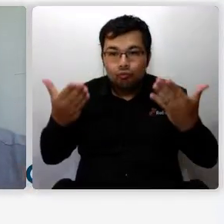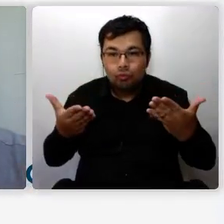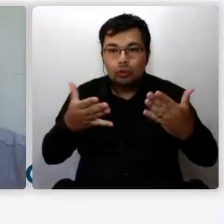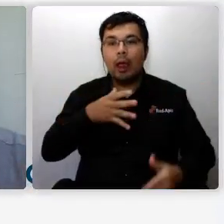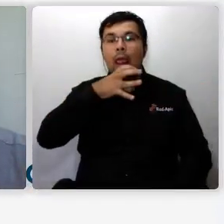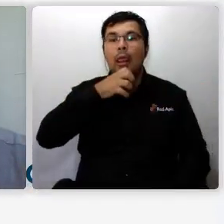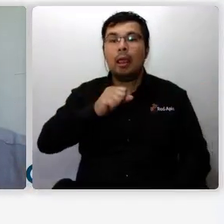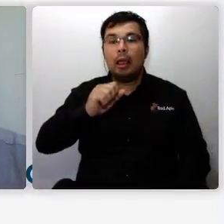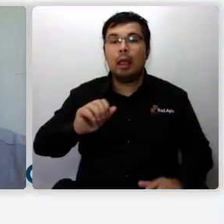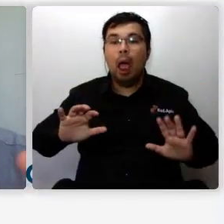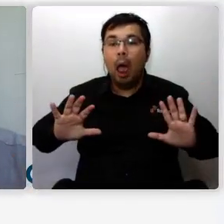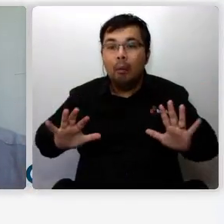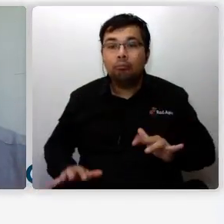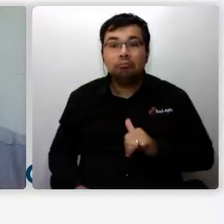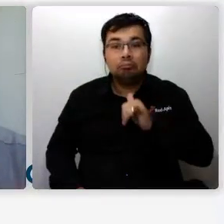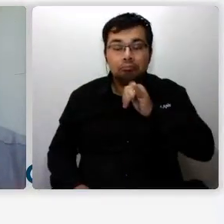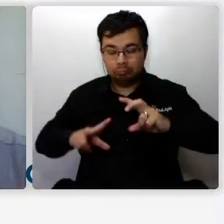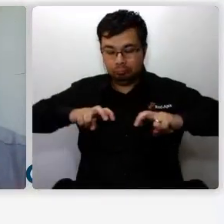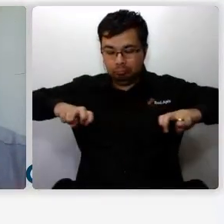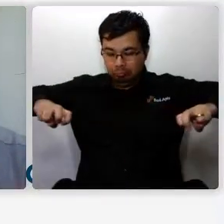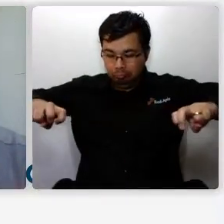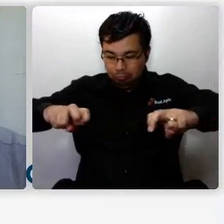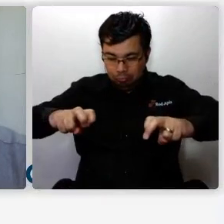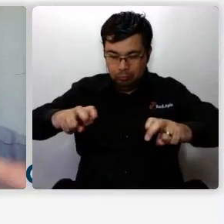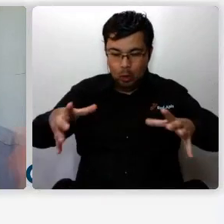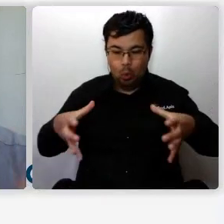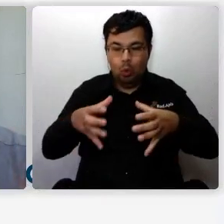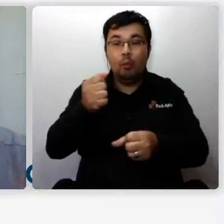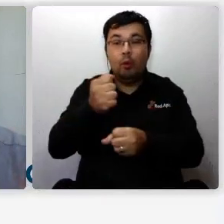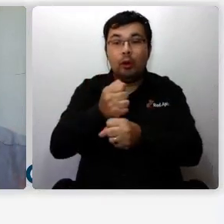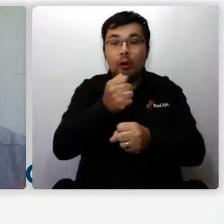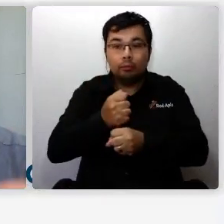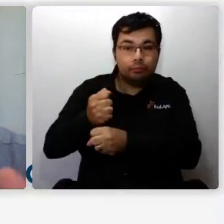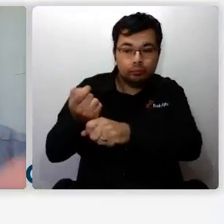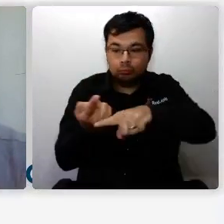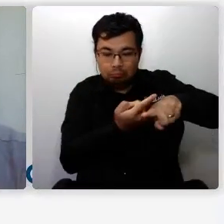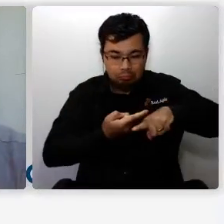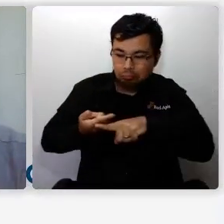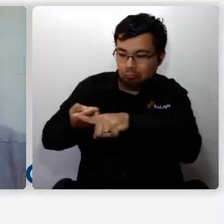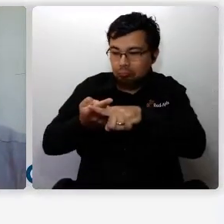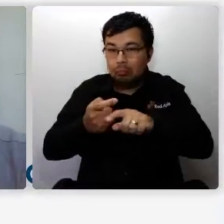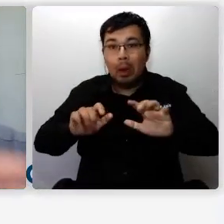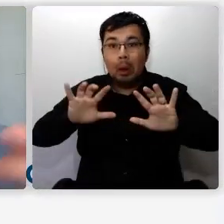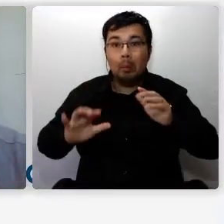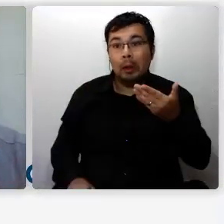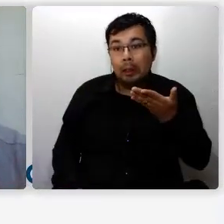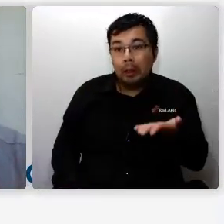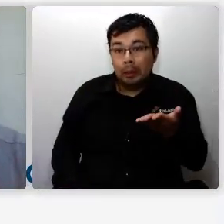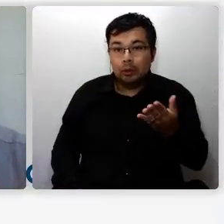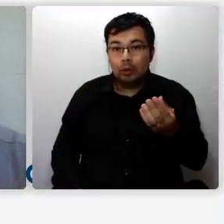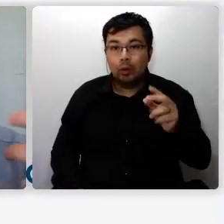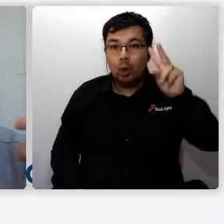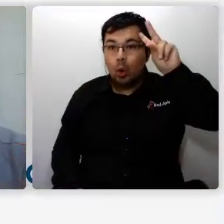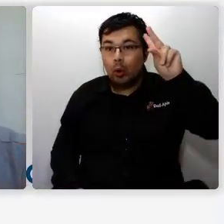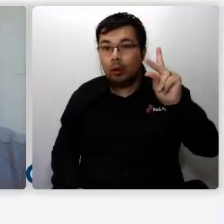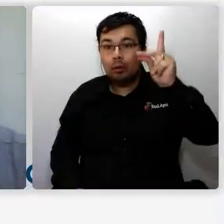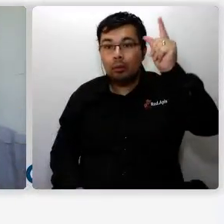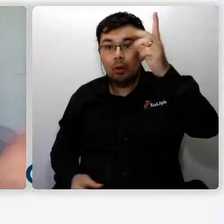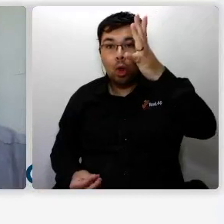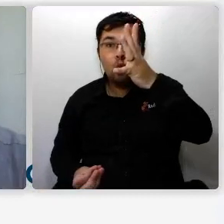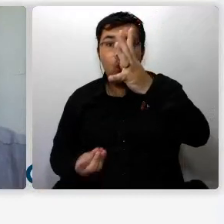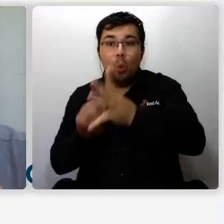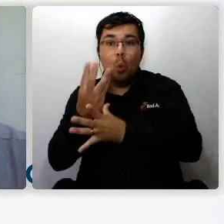alguna conversación con ese equipo de trabajo en torno a estos dos temas y quizás de esa conversación surjan nuevas ideas, mejores ideas que nos